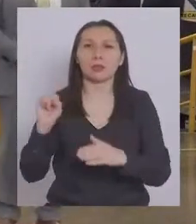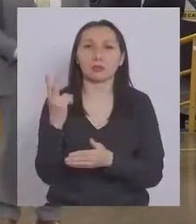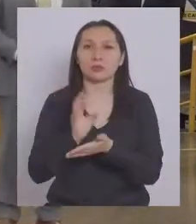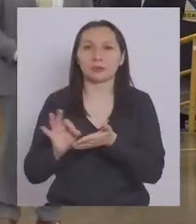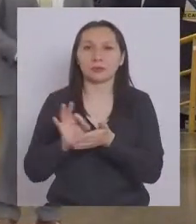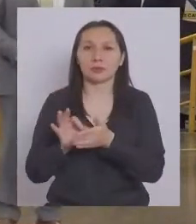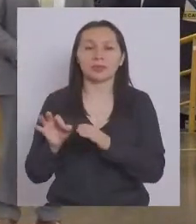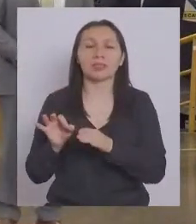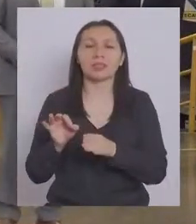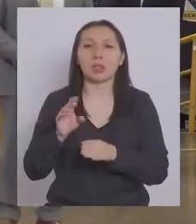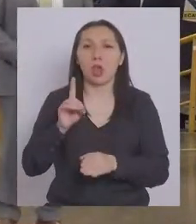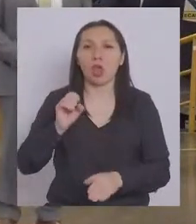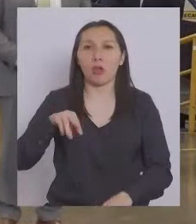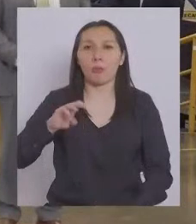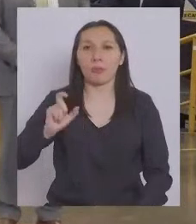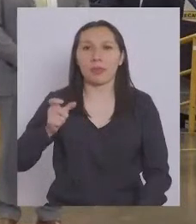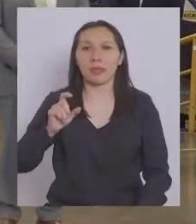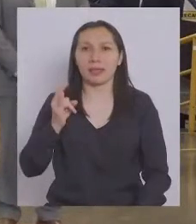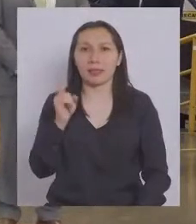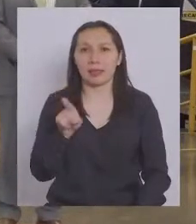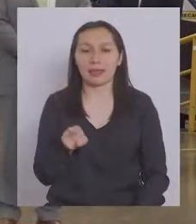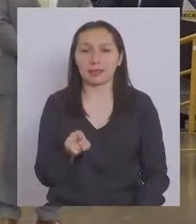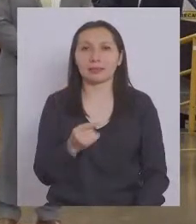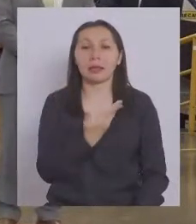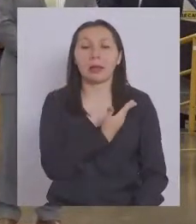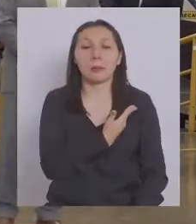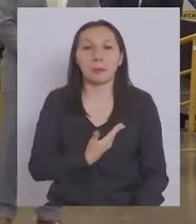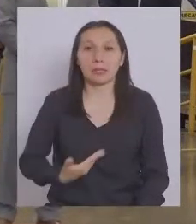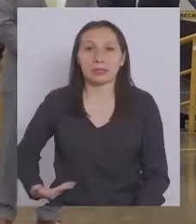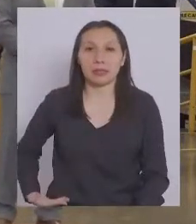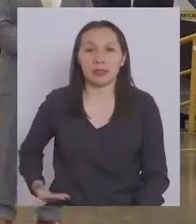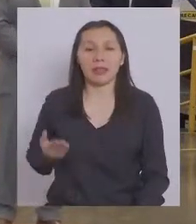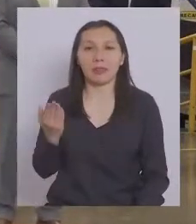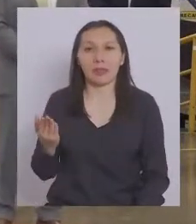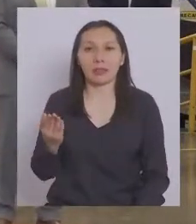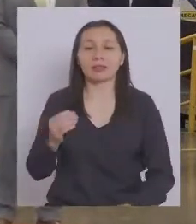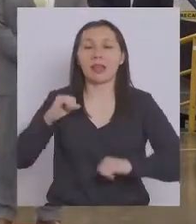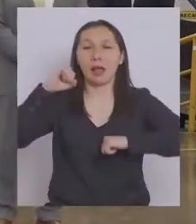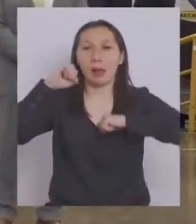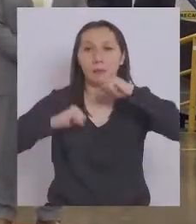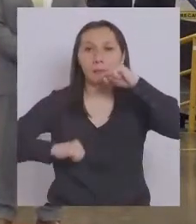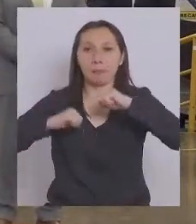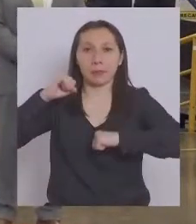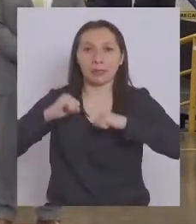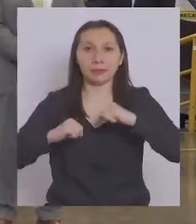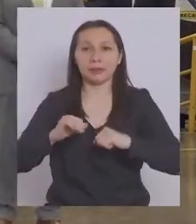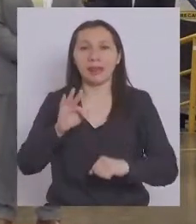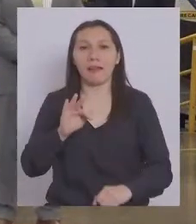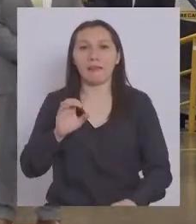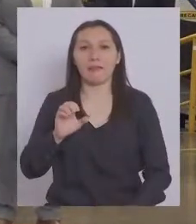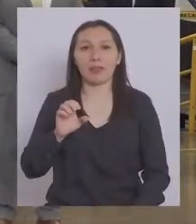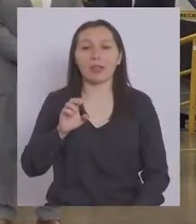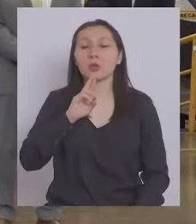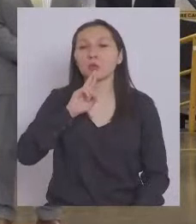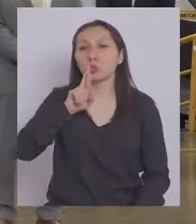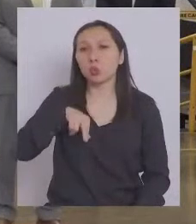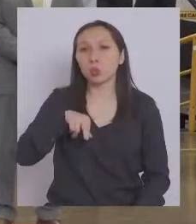subsecretario Domínguez, el presidente de la empresa FESUR,